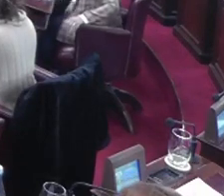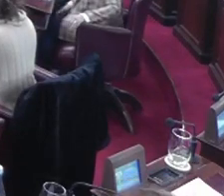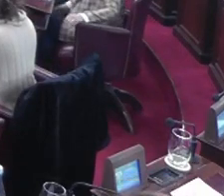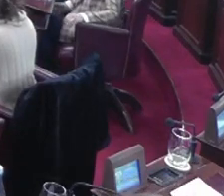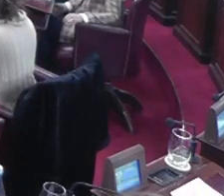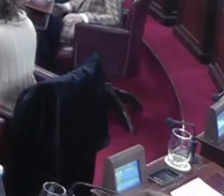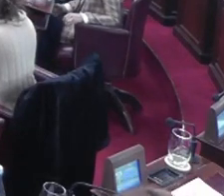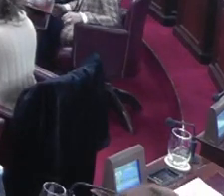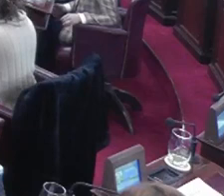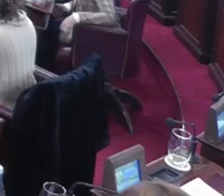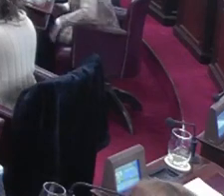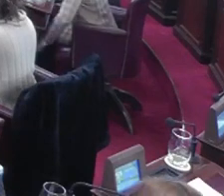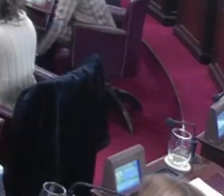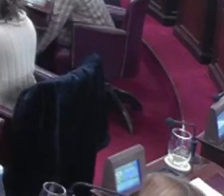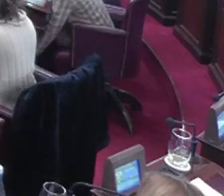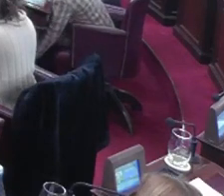Martínez